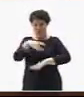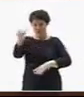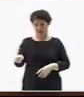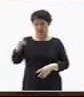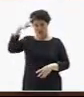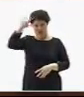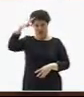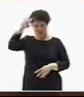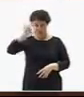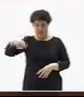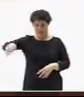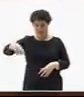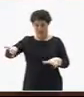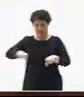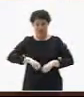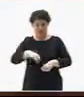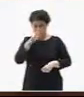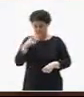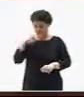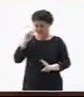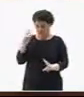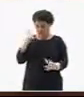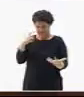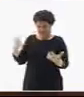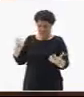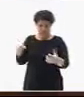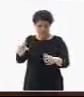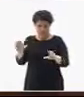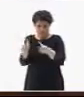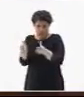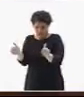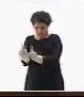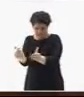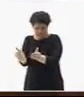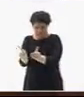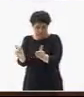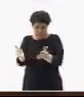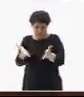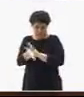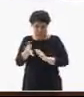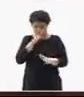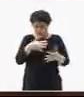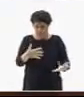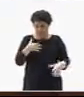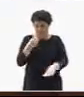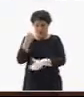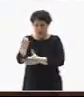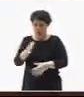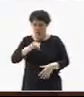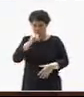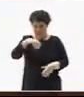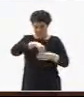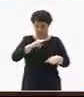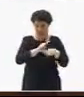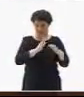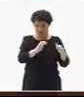presidencia está en minoría, que no cuenta con los apoyos suficientes en este Parlamento de Canarias.